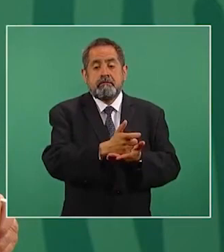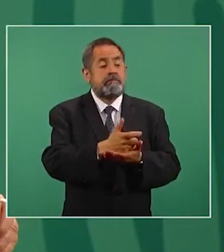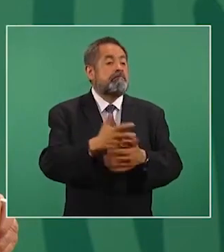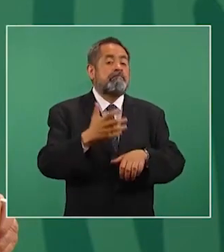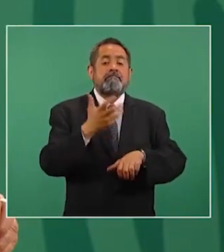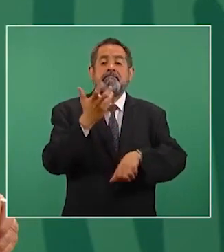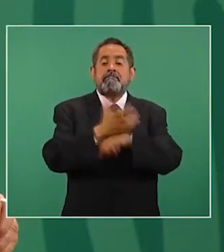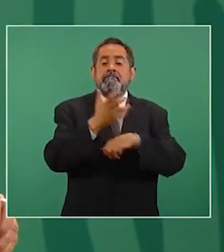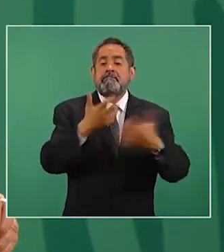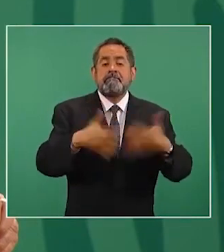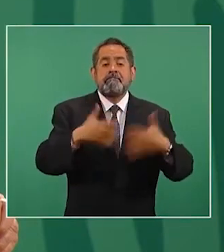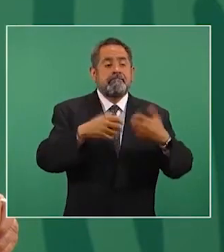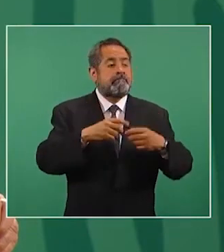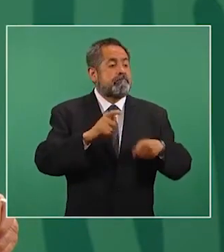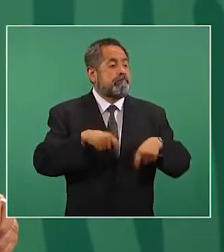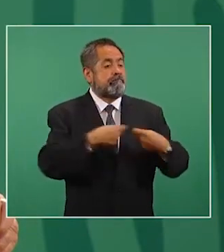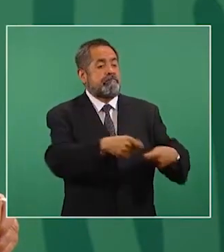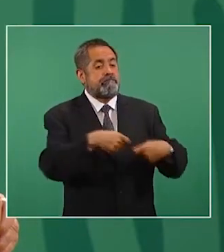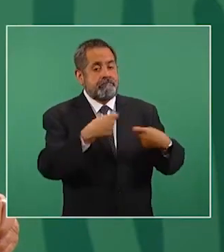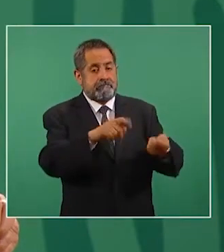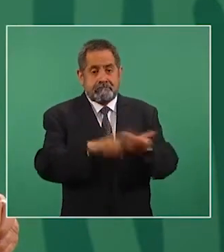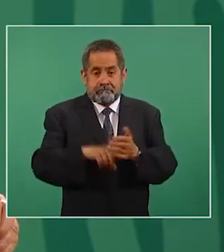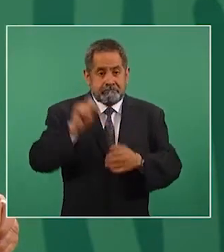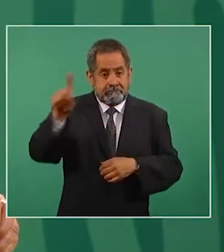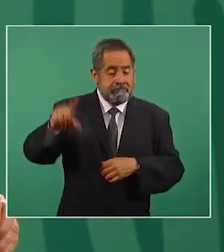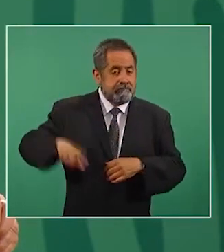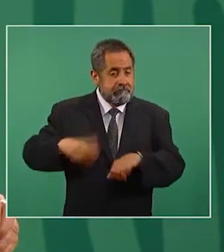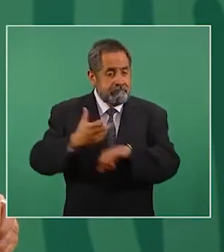hasta por el Departamento de Estado.